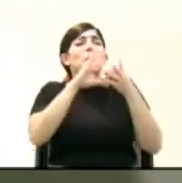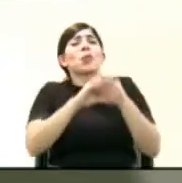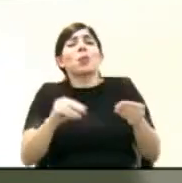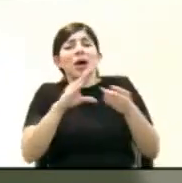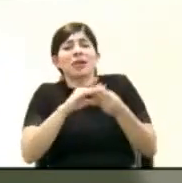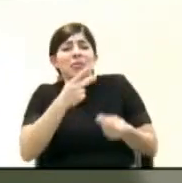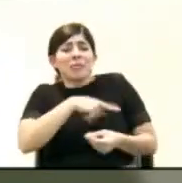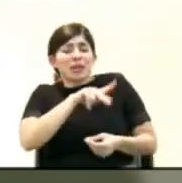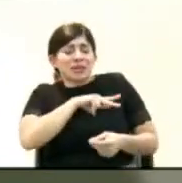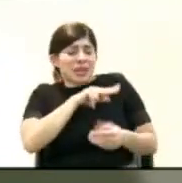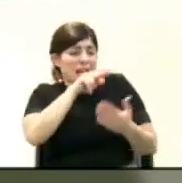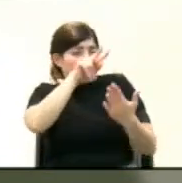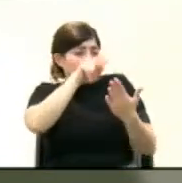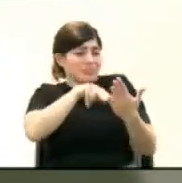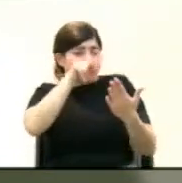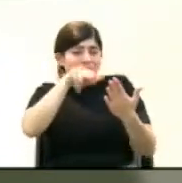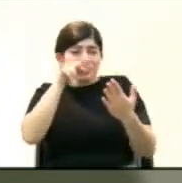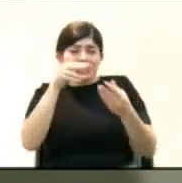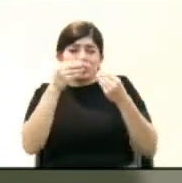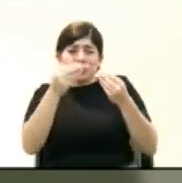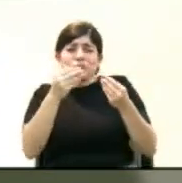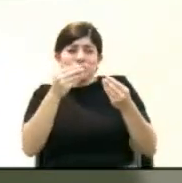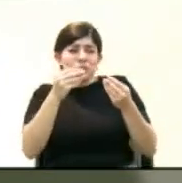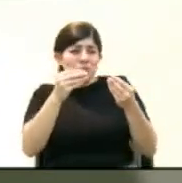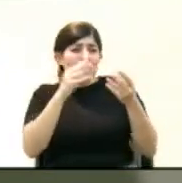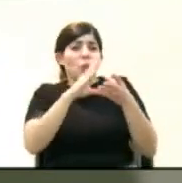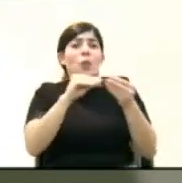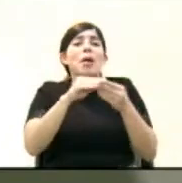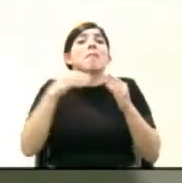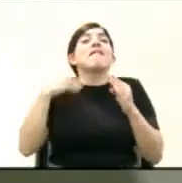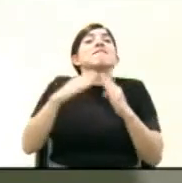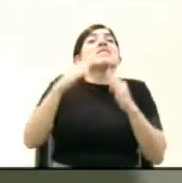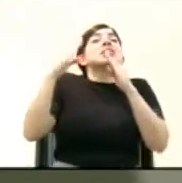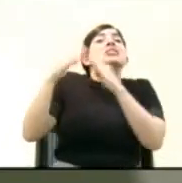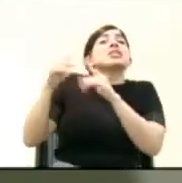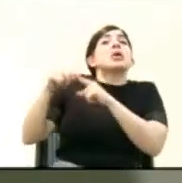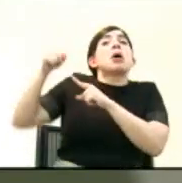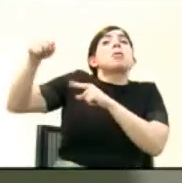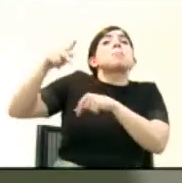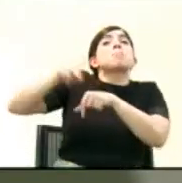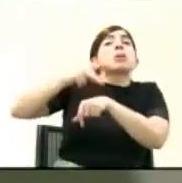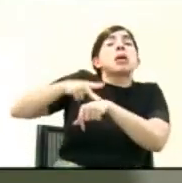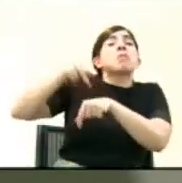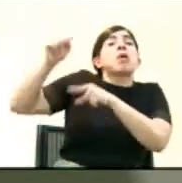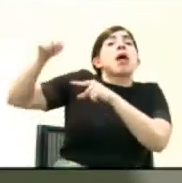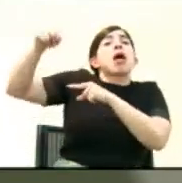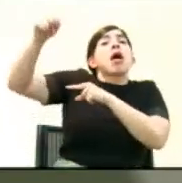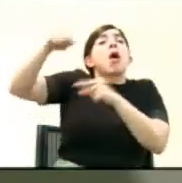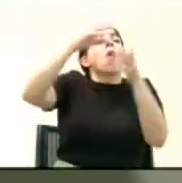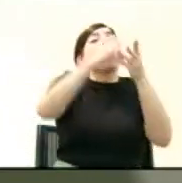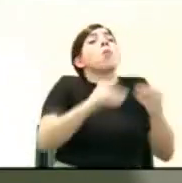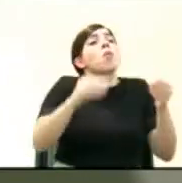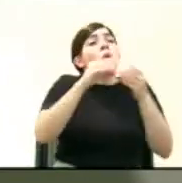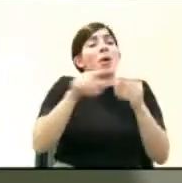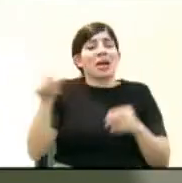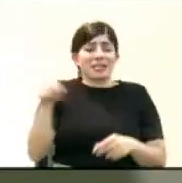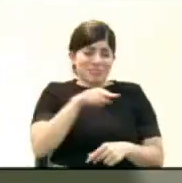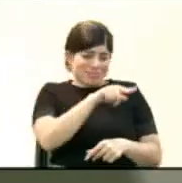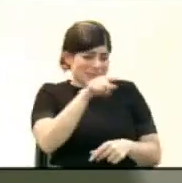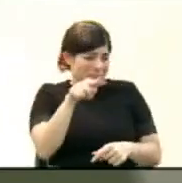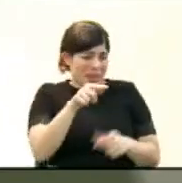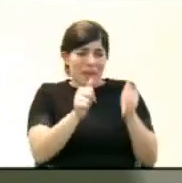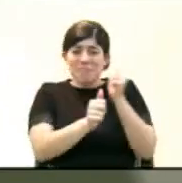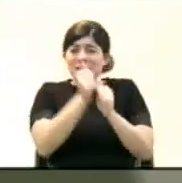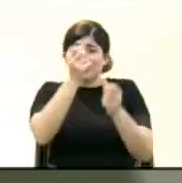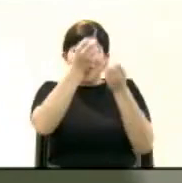anécdotas, hay el cuento de lo que le pasó al vecino, del primo, etcétera, y la mayoría de esta